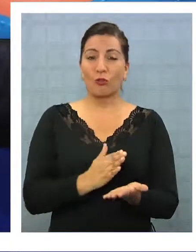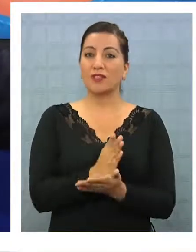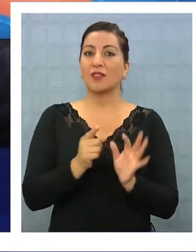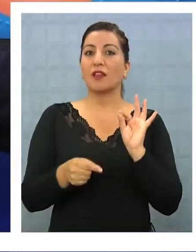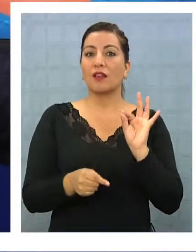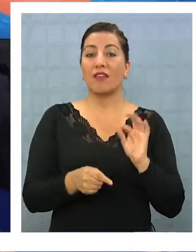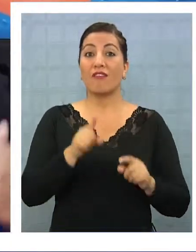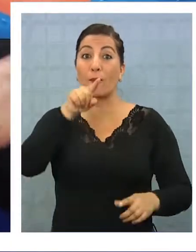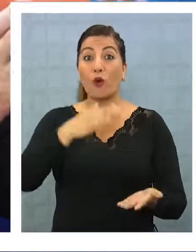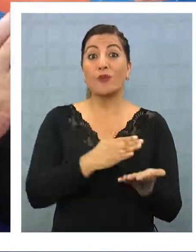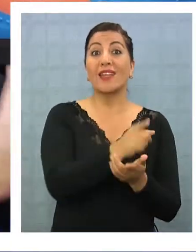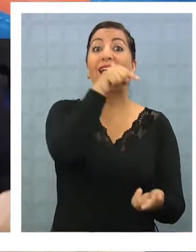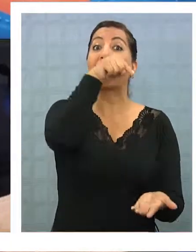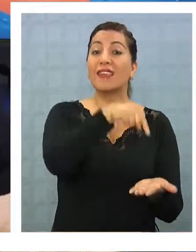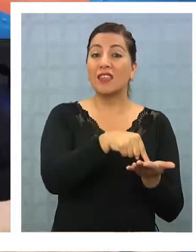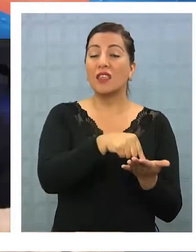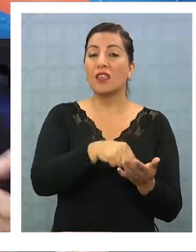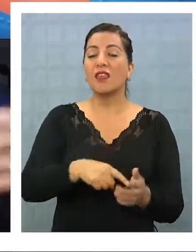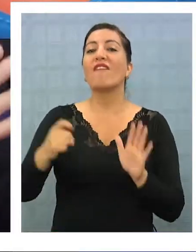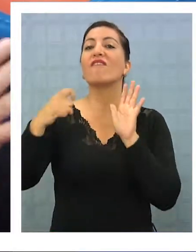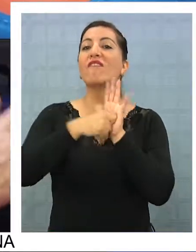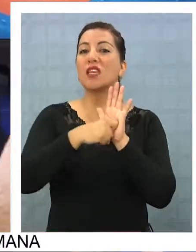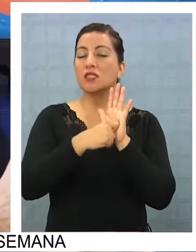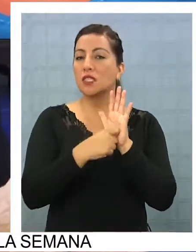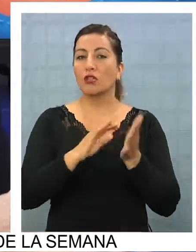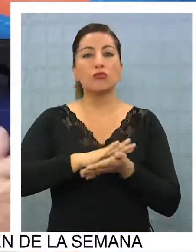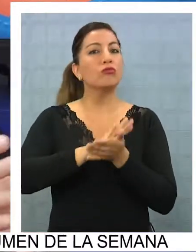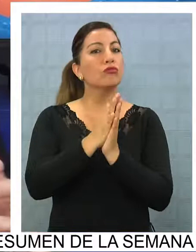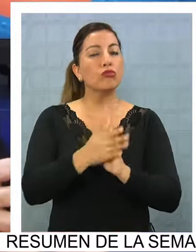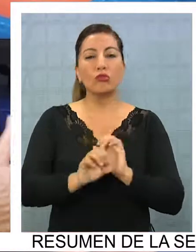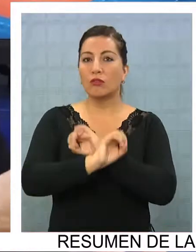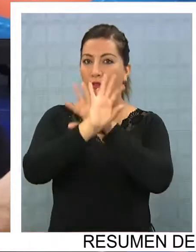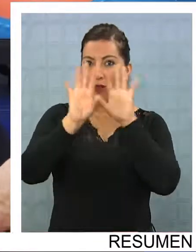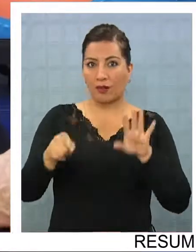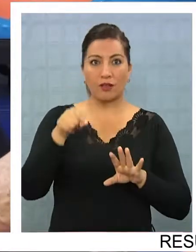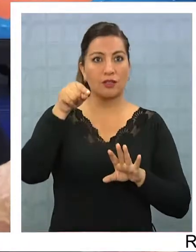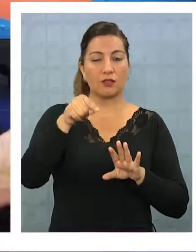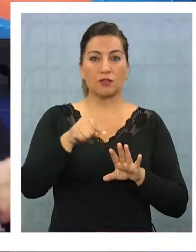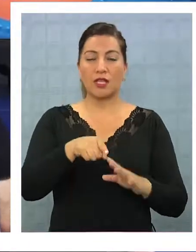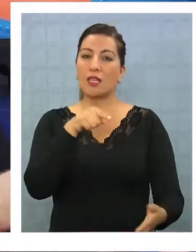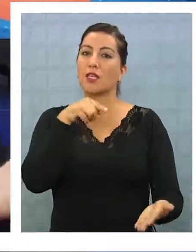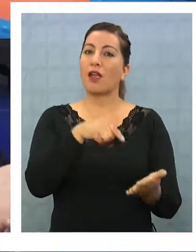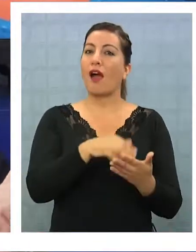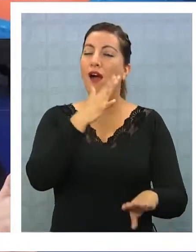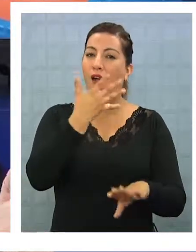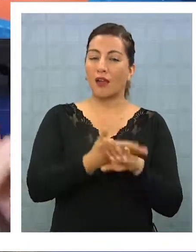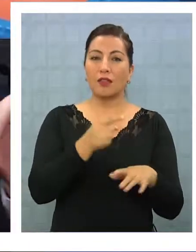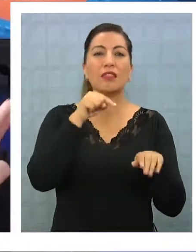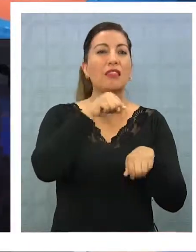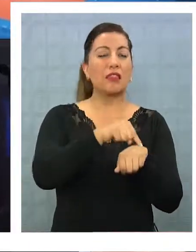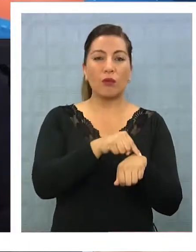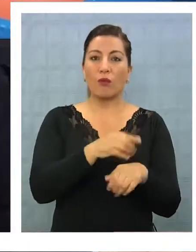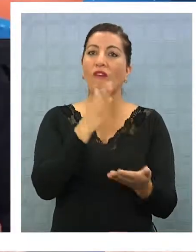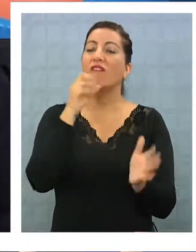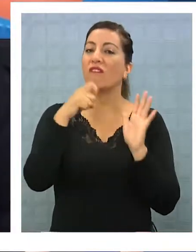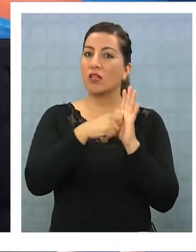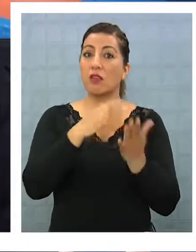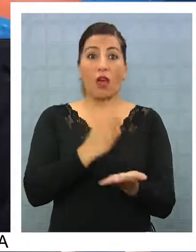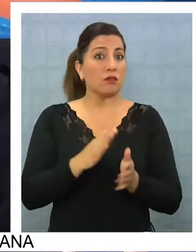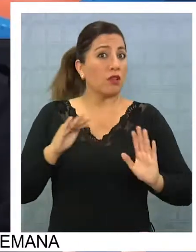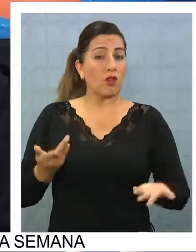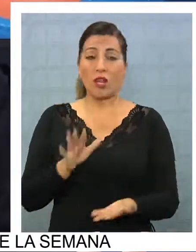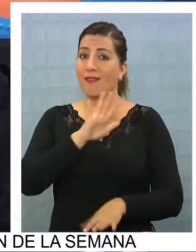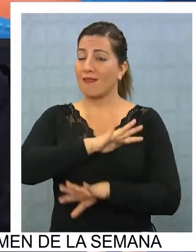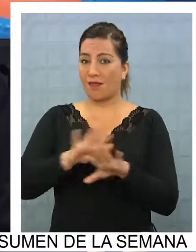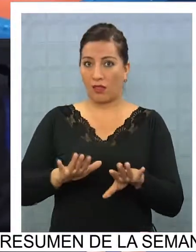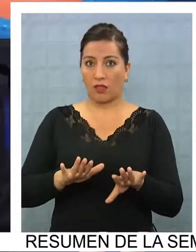y vamos a llegar a este puerto en tal tiempo, haciendo tales paradas intermedias. Nada de eso ha habido hasta hoy